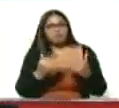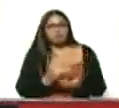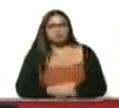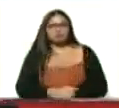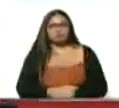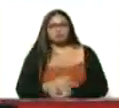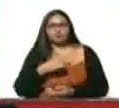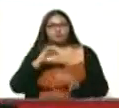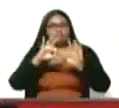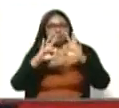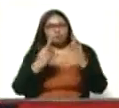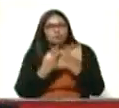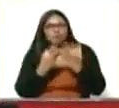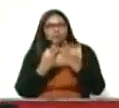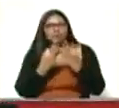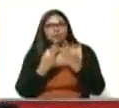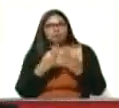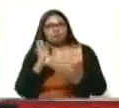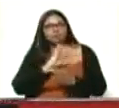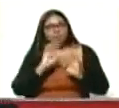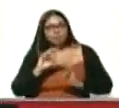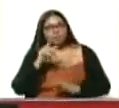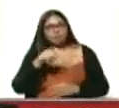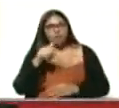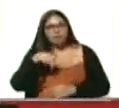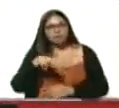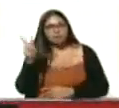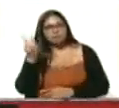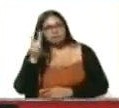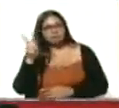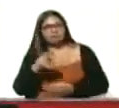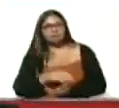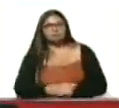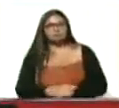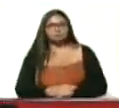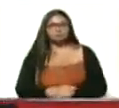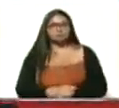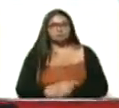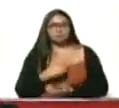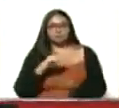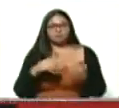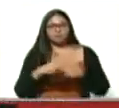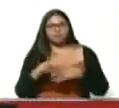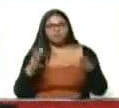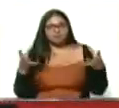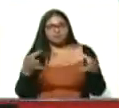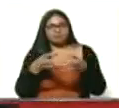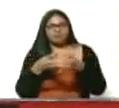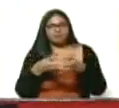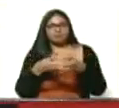la familia de Alex Saab, que está acá con nosotros, acá en Venezuela, y hemos, se ha recibido muchísima